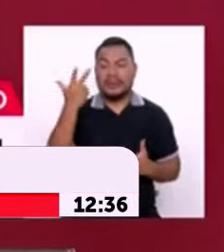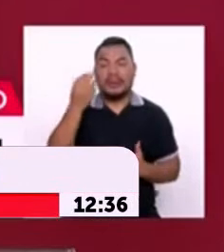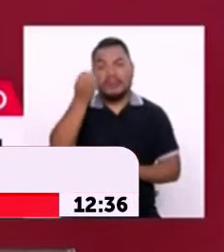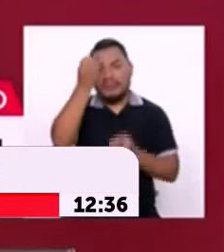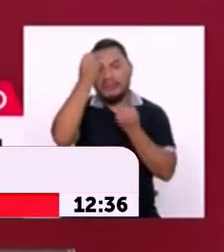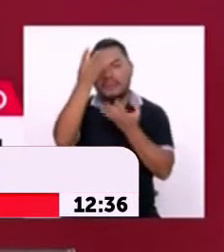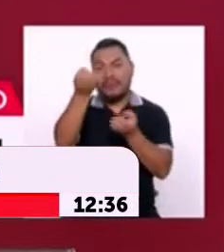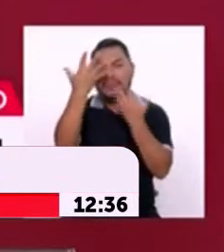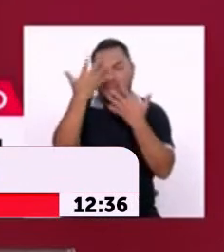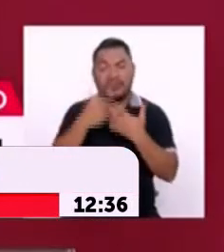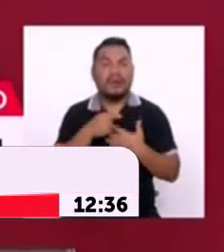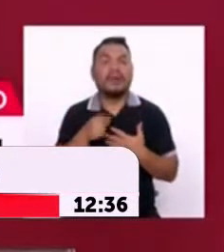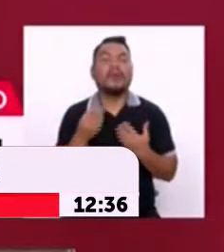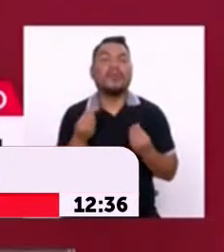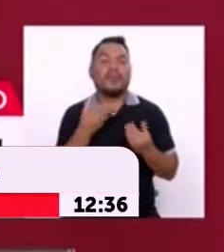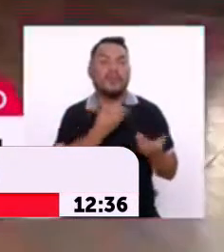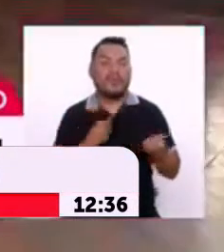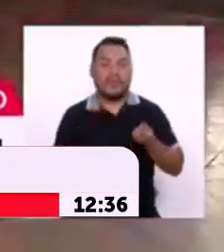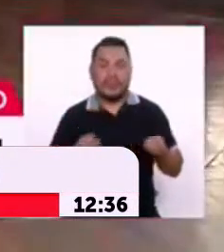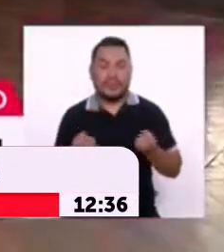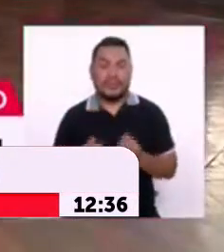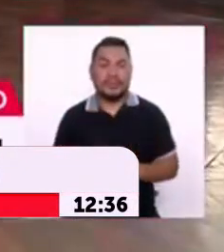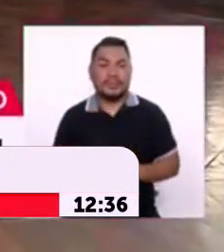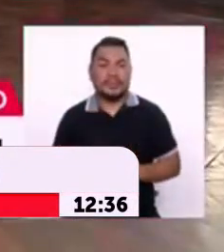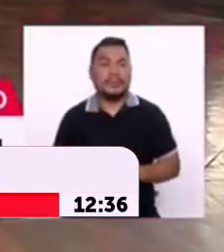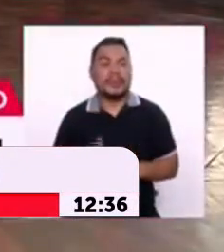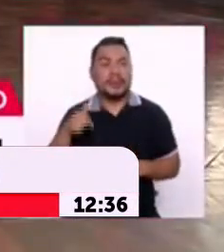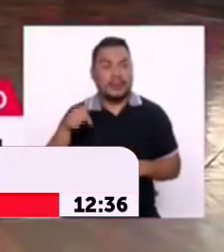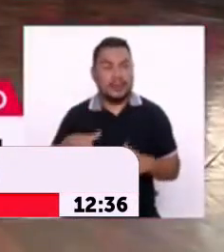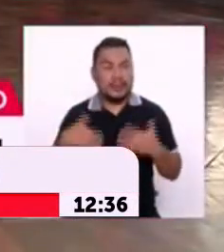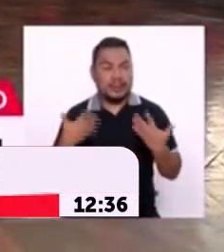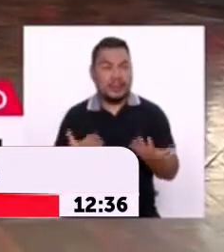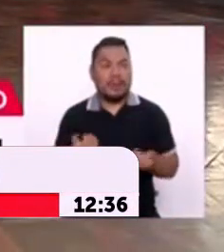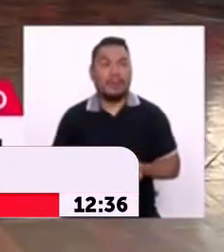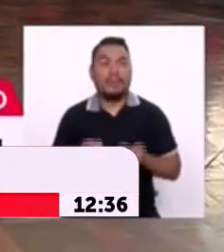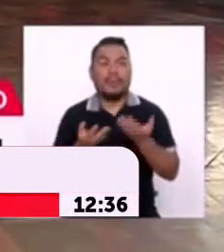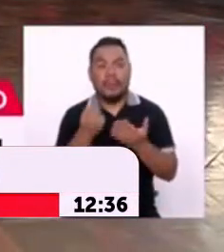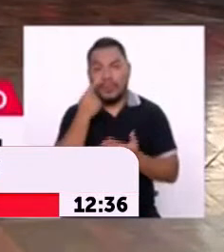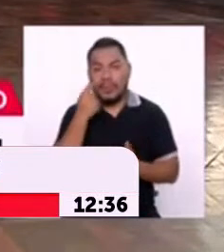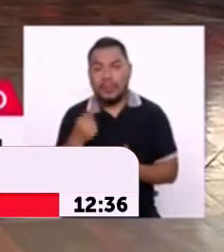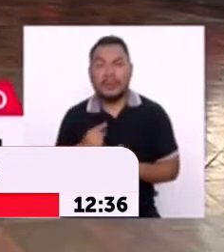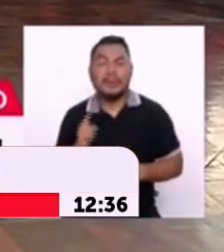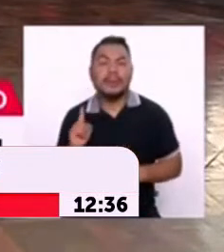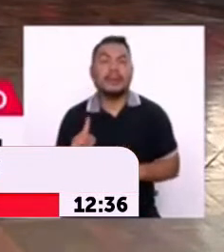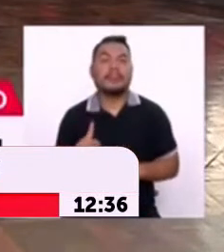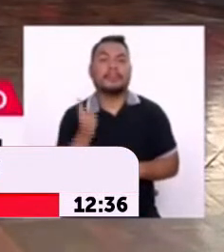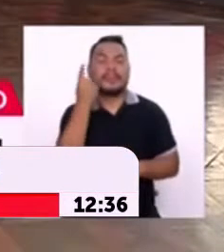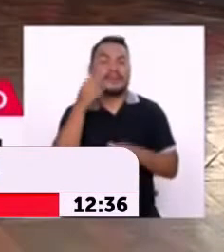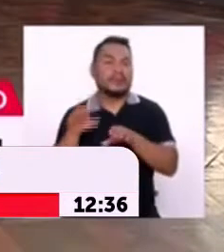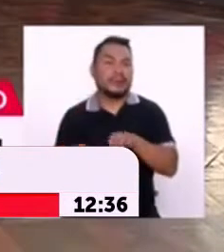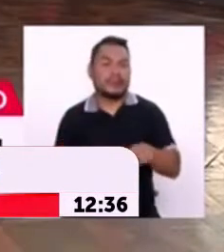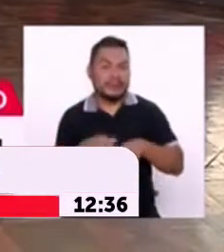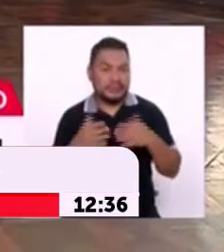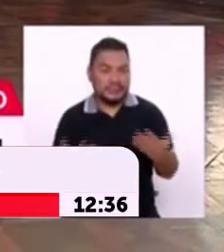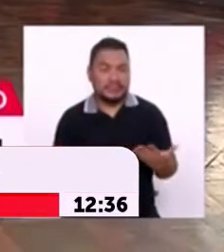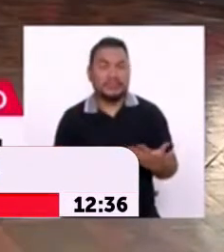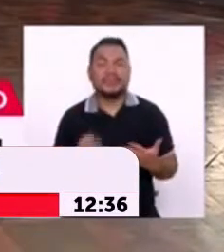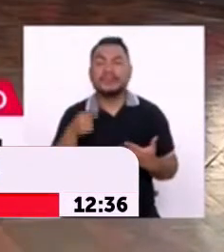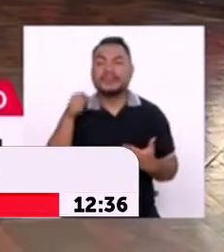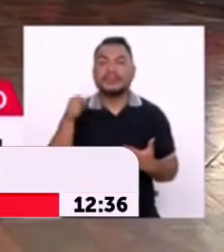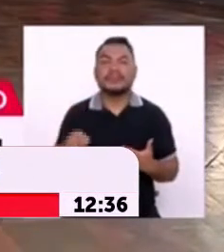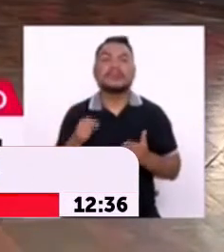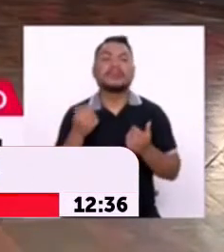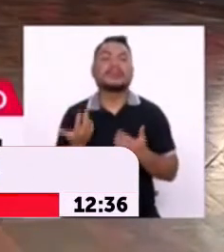tercer balance de nuestro gobierno. ¡Exitosa! En este marco damos a conocer las principales acciones